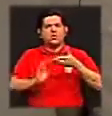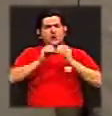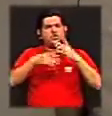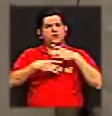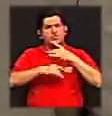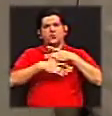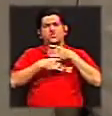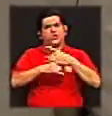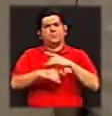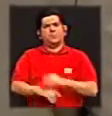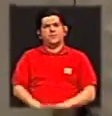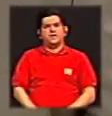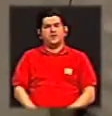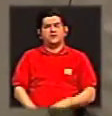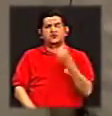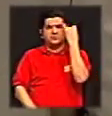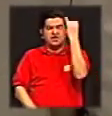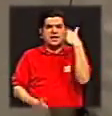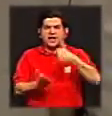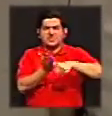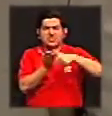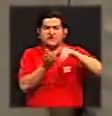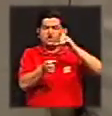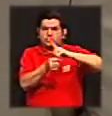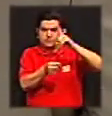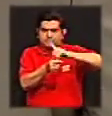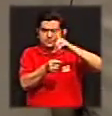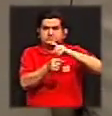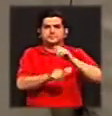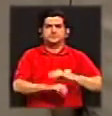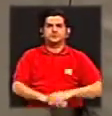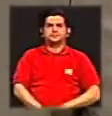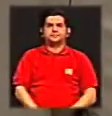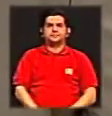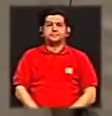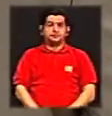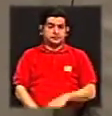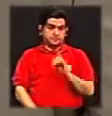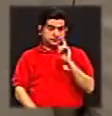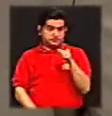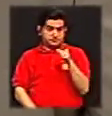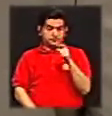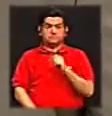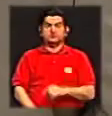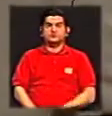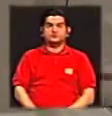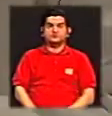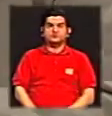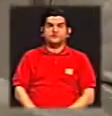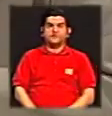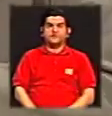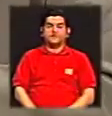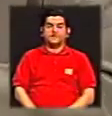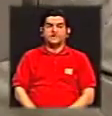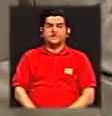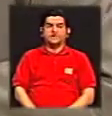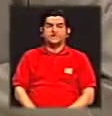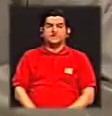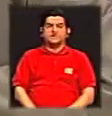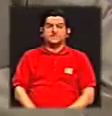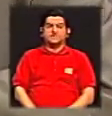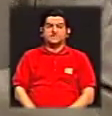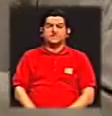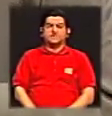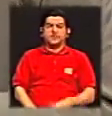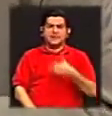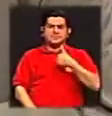interesantes en cuanto a la intención de voto para diputados, donde, vamos a ver,